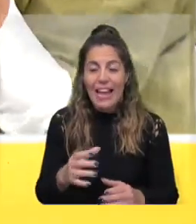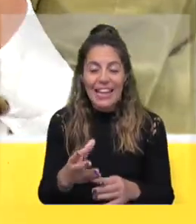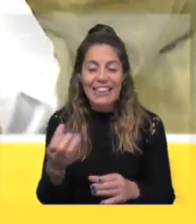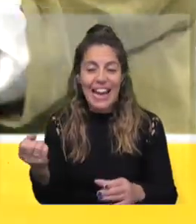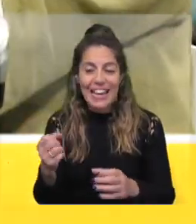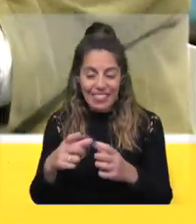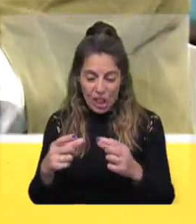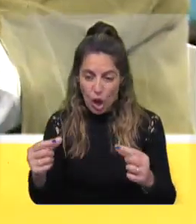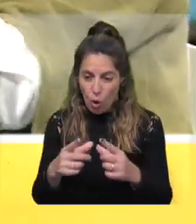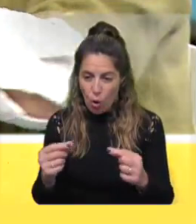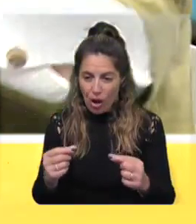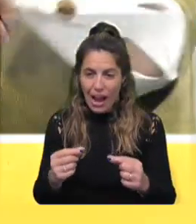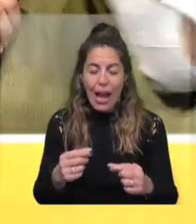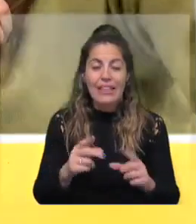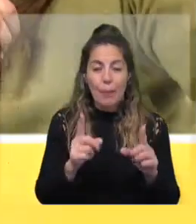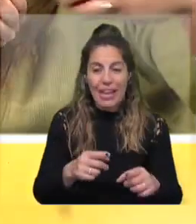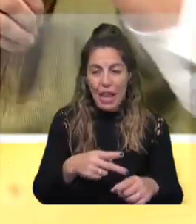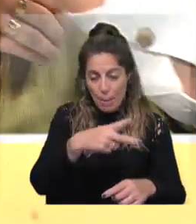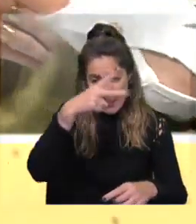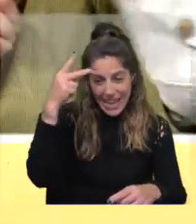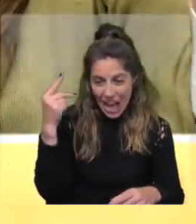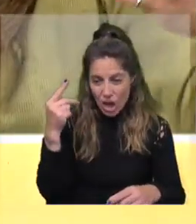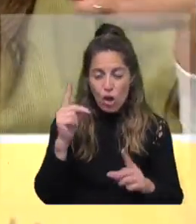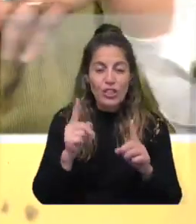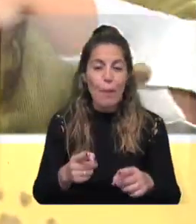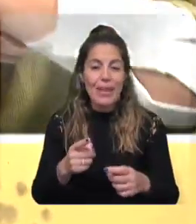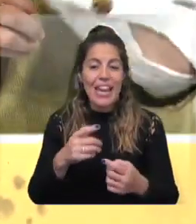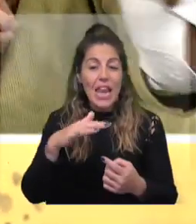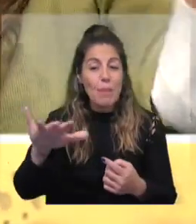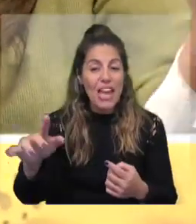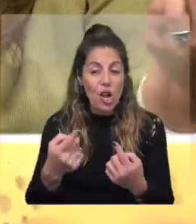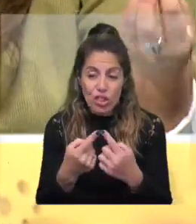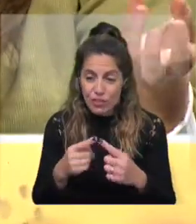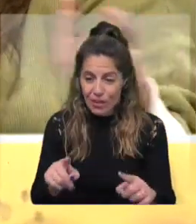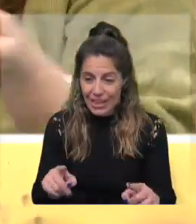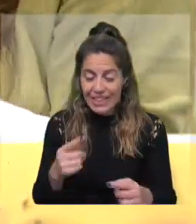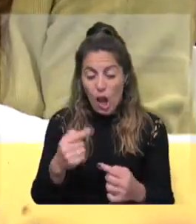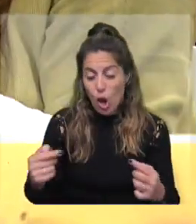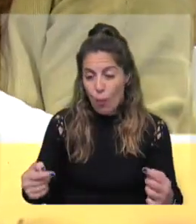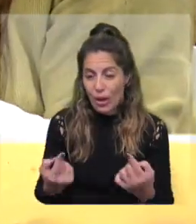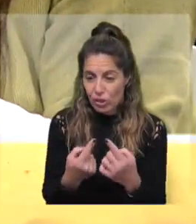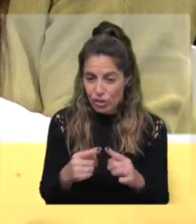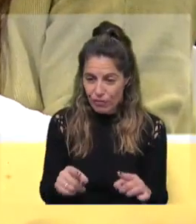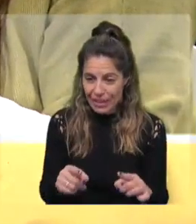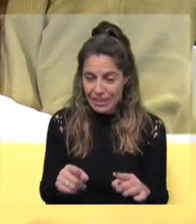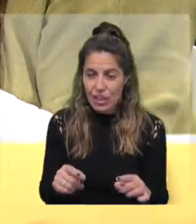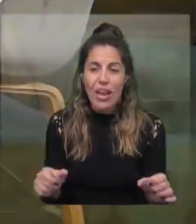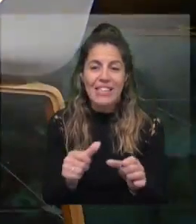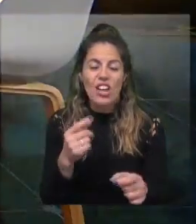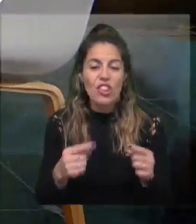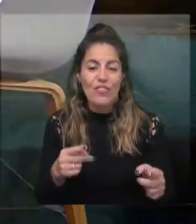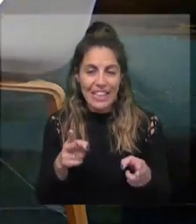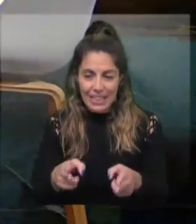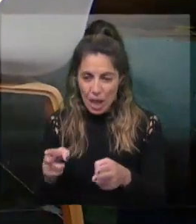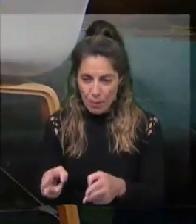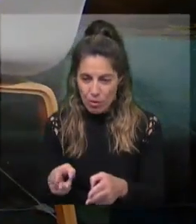hay que extraer en verano porque quizá en invierno no observamos la misma actividad porque los compuestos son distintos. Está bien. Ustedes dijeron